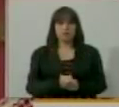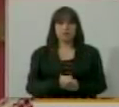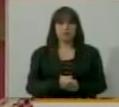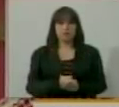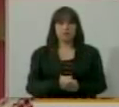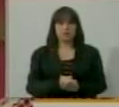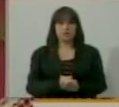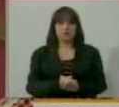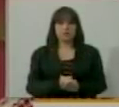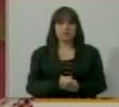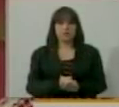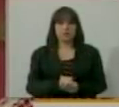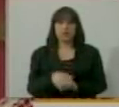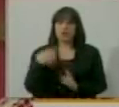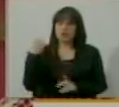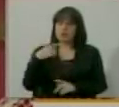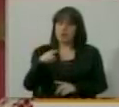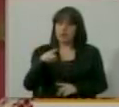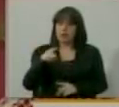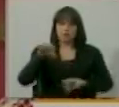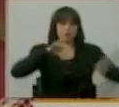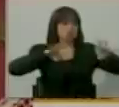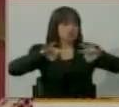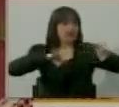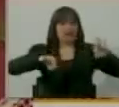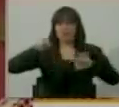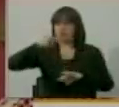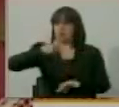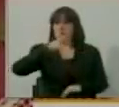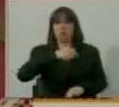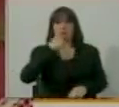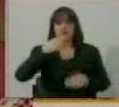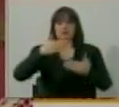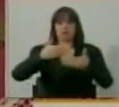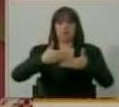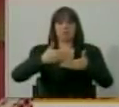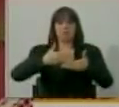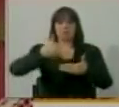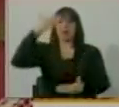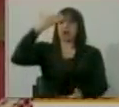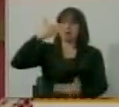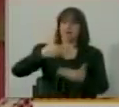que tienen sus actores, ponen una barricada y ponen a alguien como que estuviera